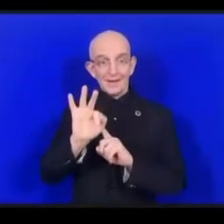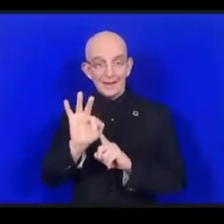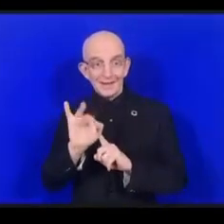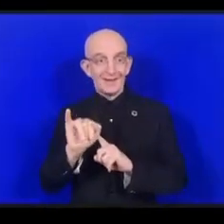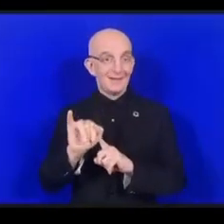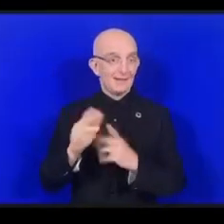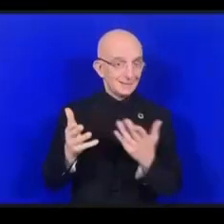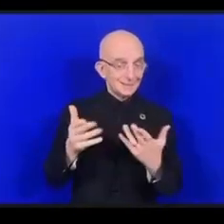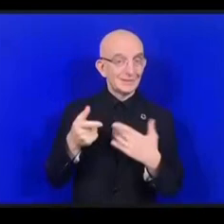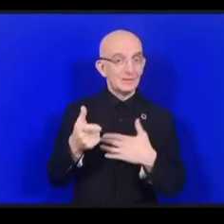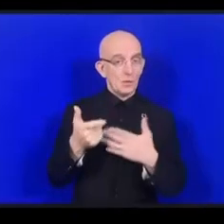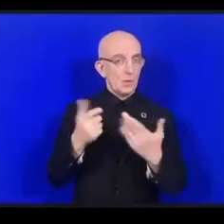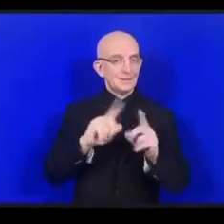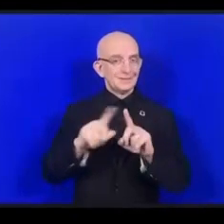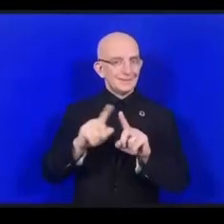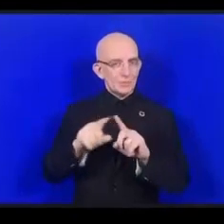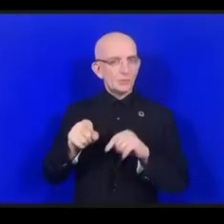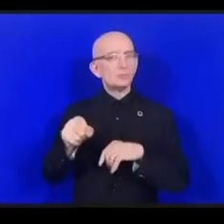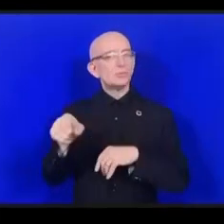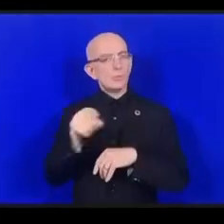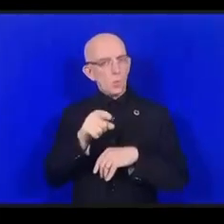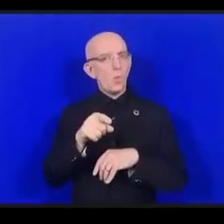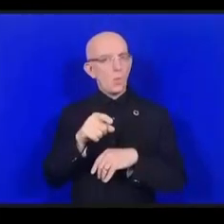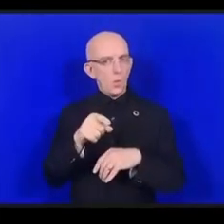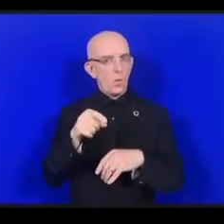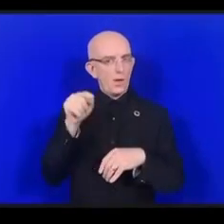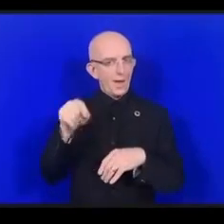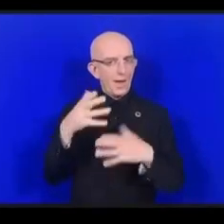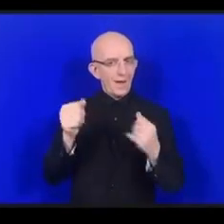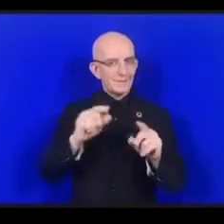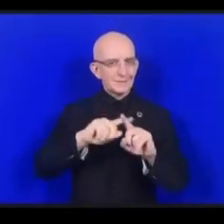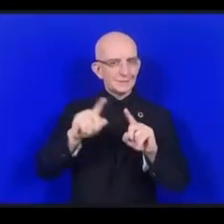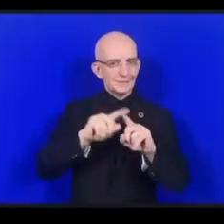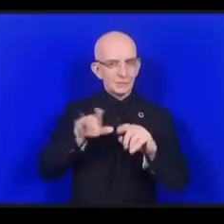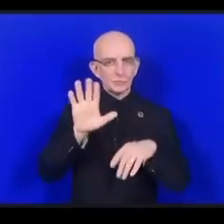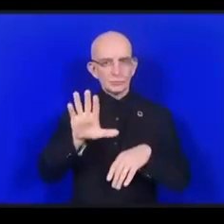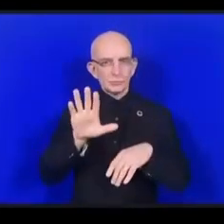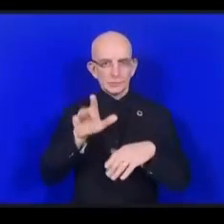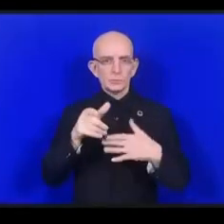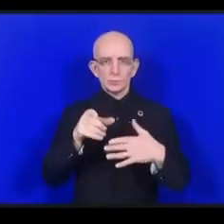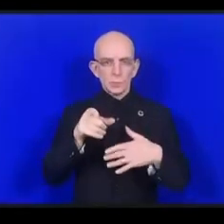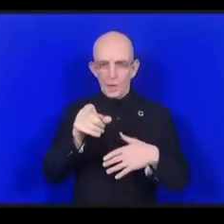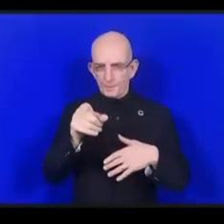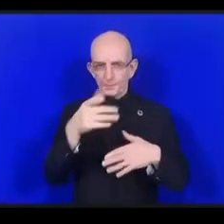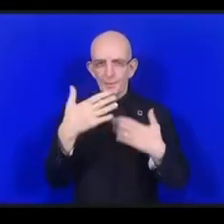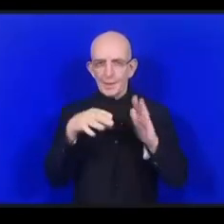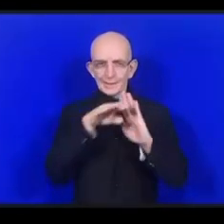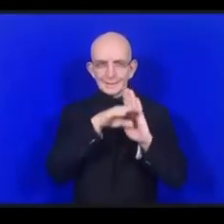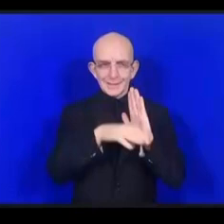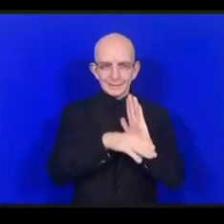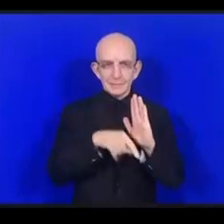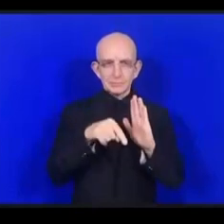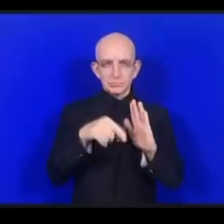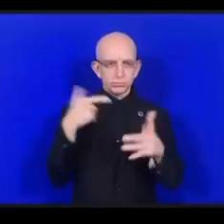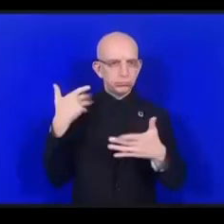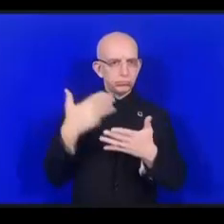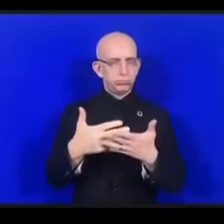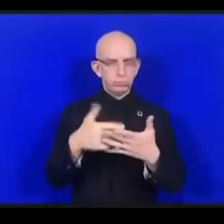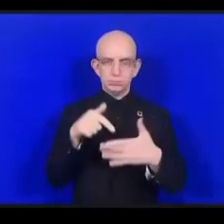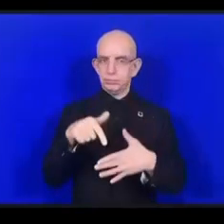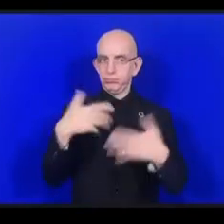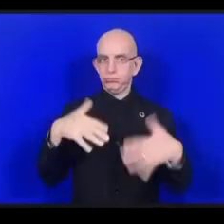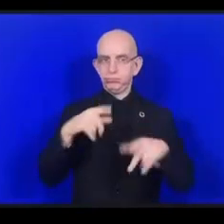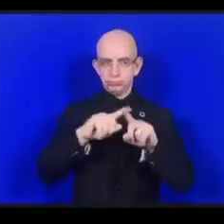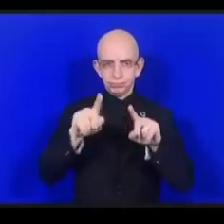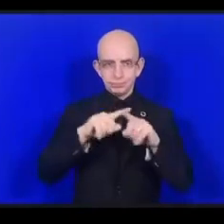arquitectura muy compleja en cuanto a la expectativa para la Inteligencia artificial sería que algunas normas de